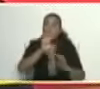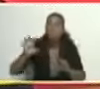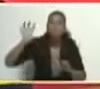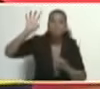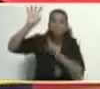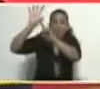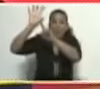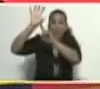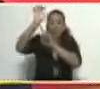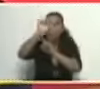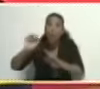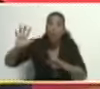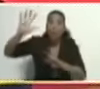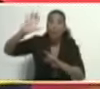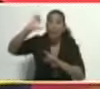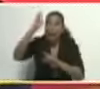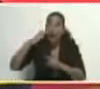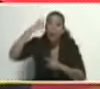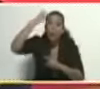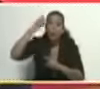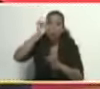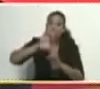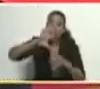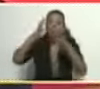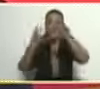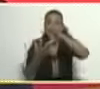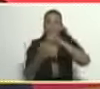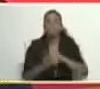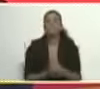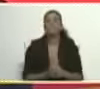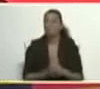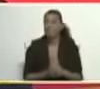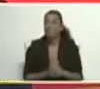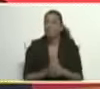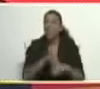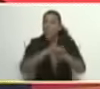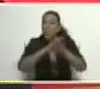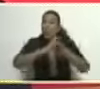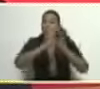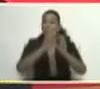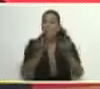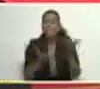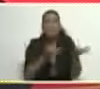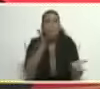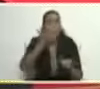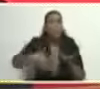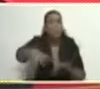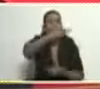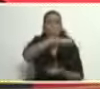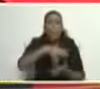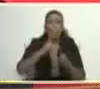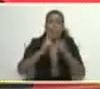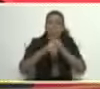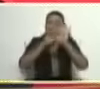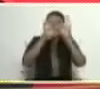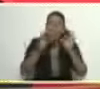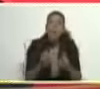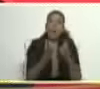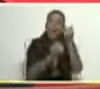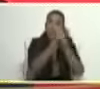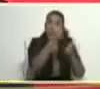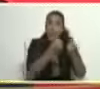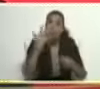construcción de este nuevo orden multipolar. El reordenamiento global demanda una nueva arquitectura